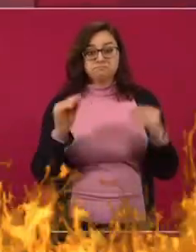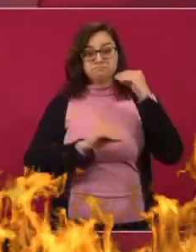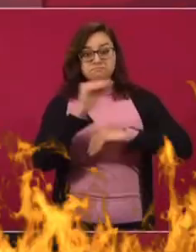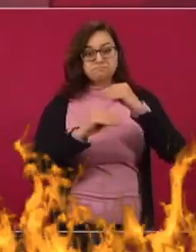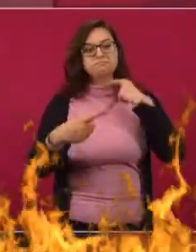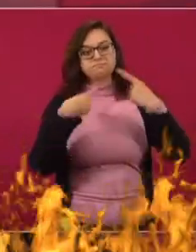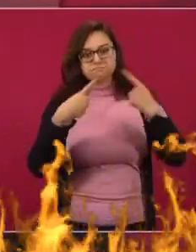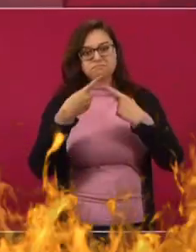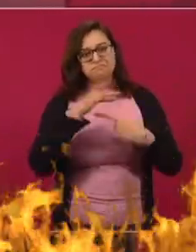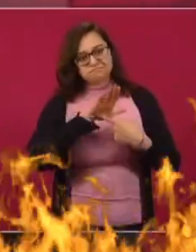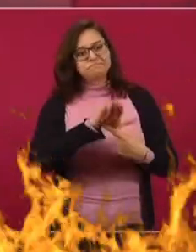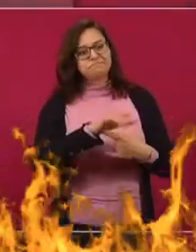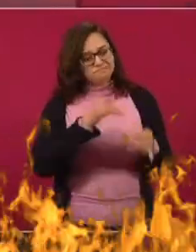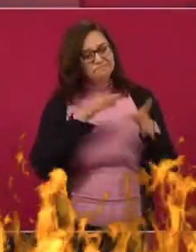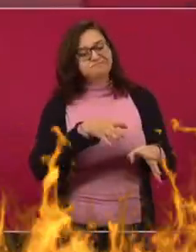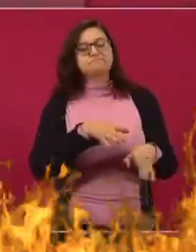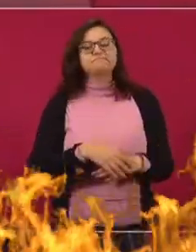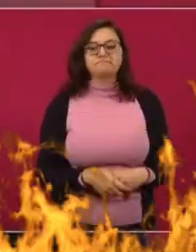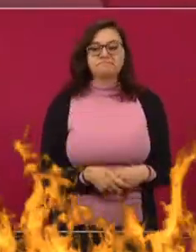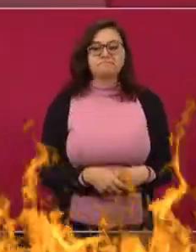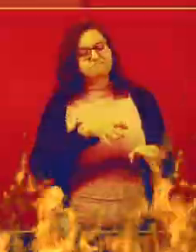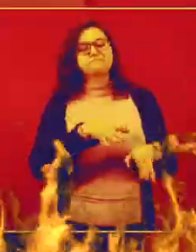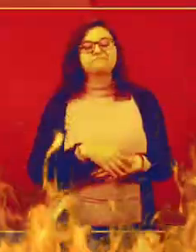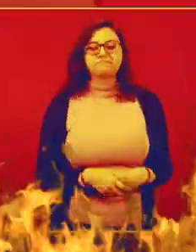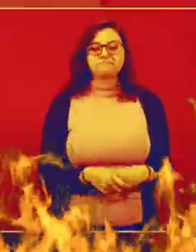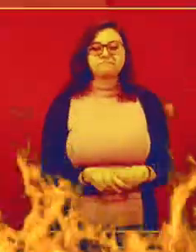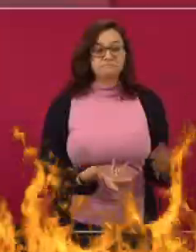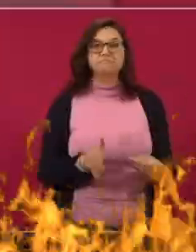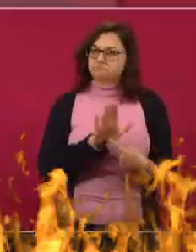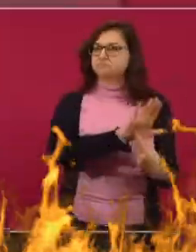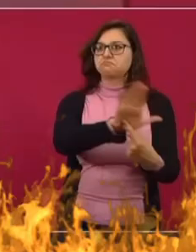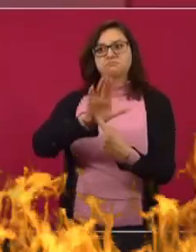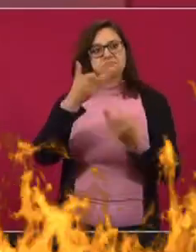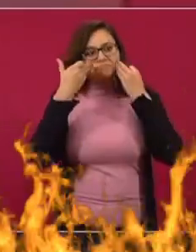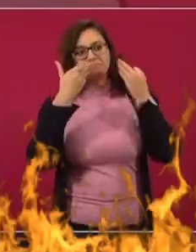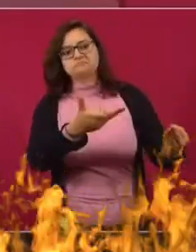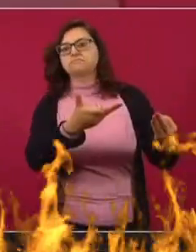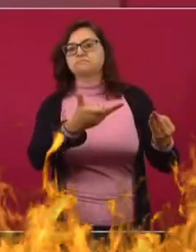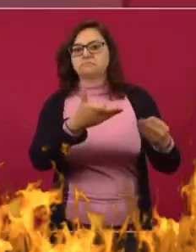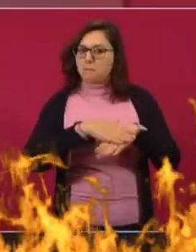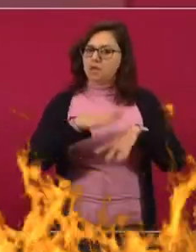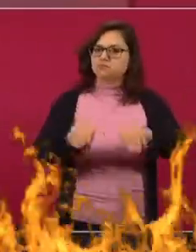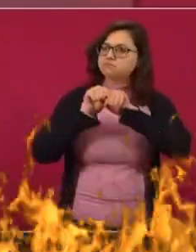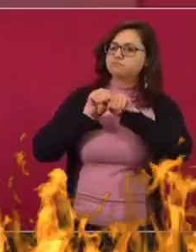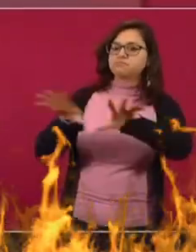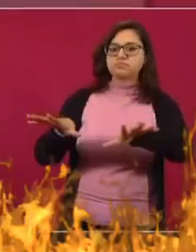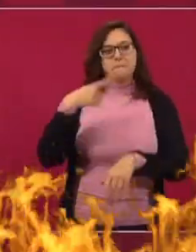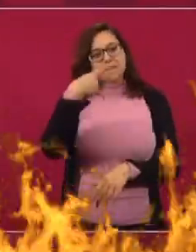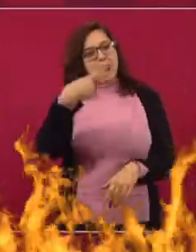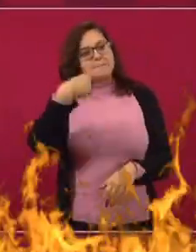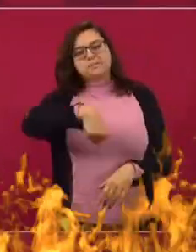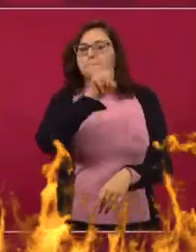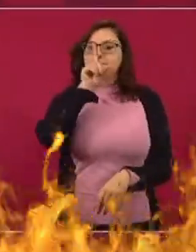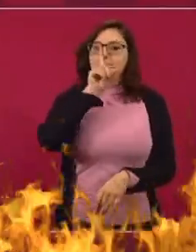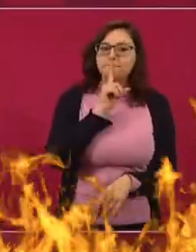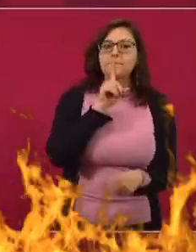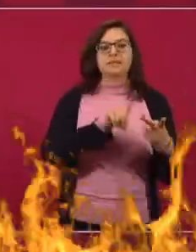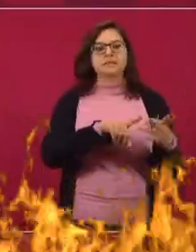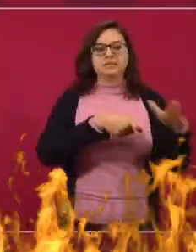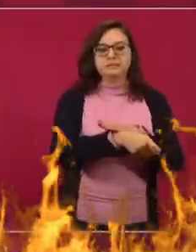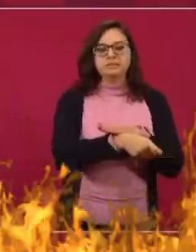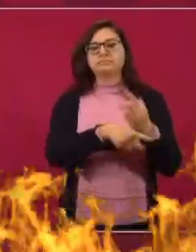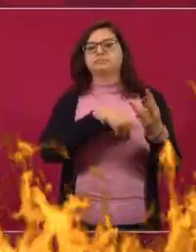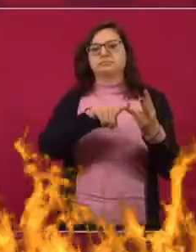debate. Y si se puede, exhibirlos cada vez más como tendenciosos, como prensa